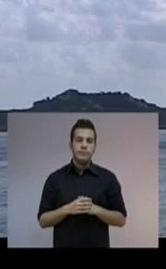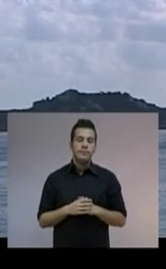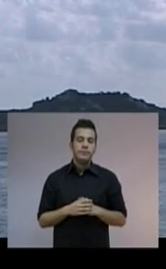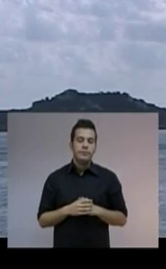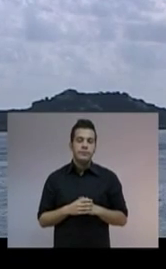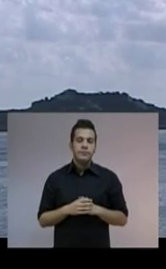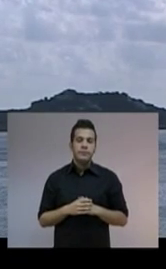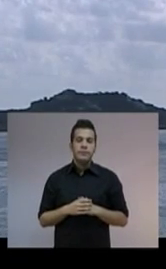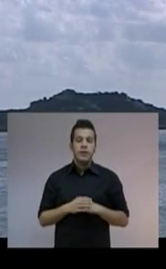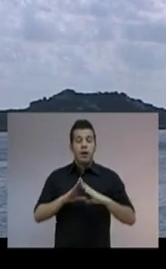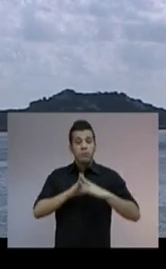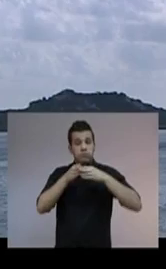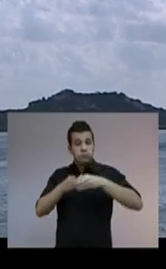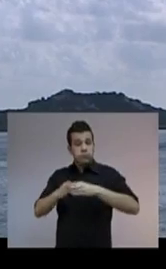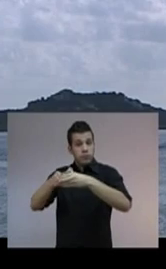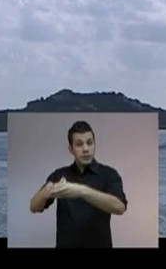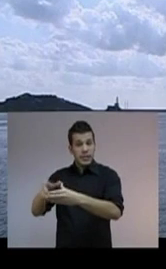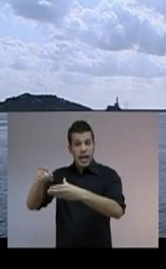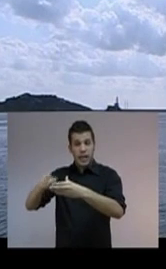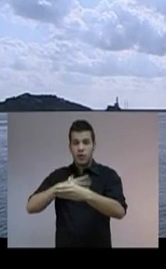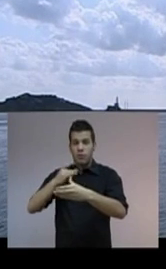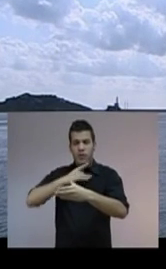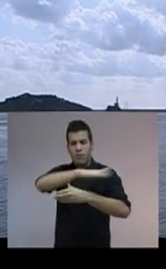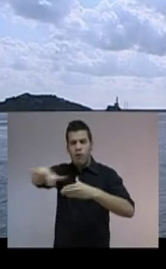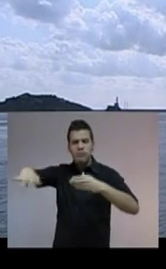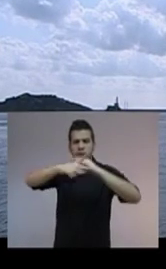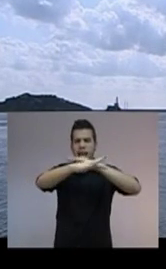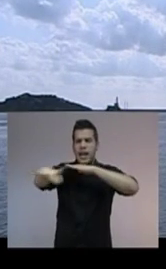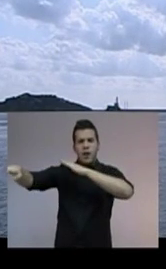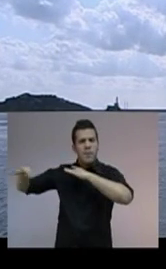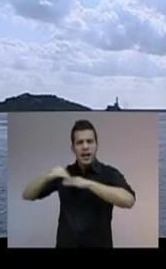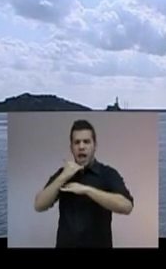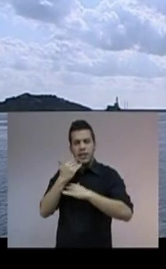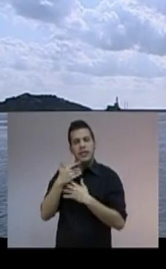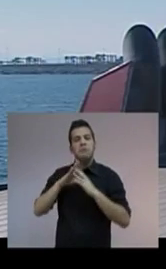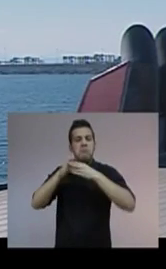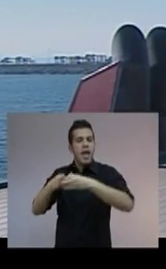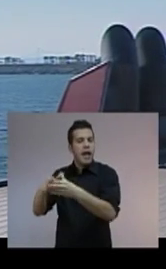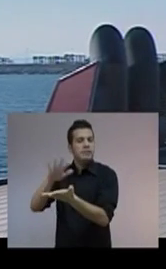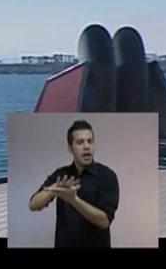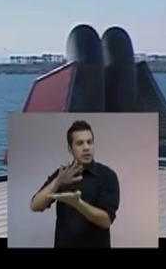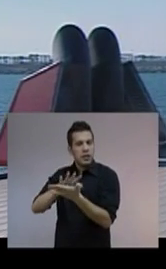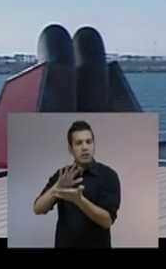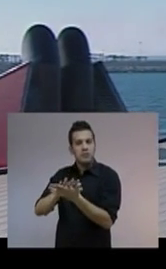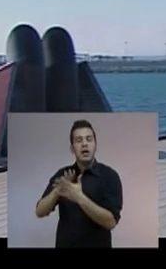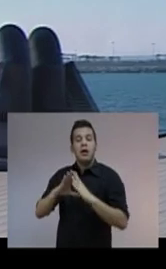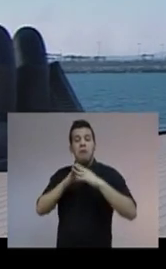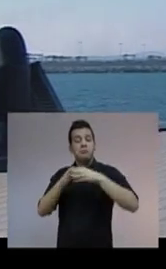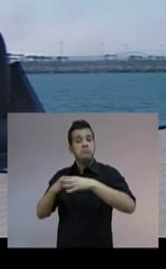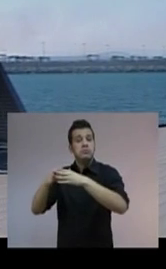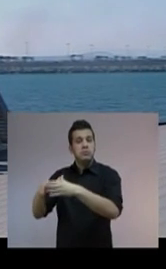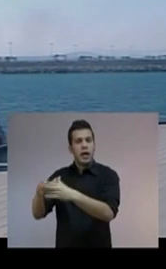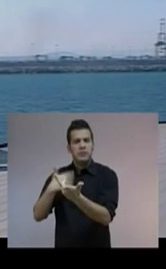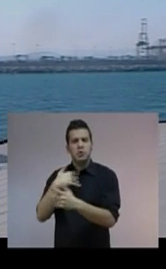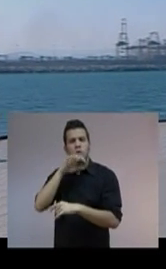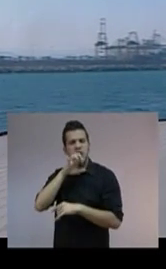La travesía nos descubre la inmensidad del mar y el viaje resulta tranquilo. A medio camino, sentimos curiosidad por hablar con el